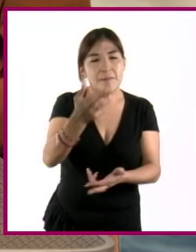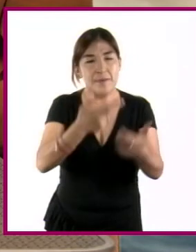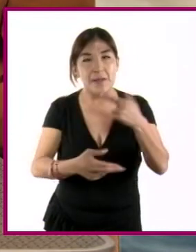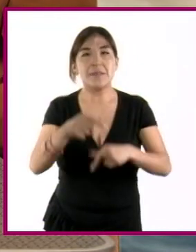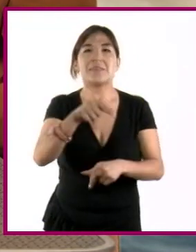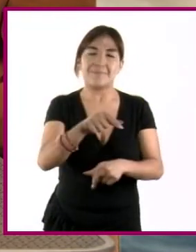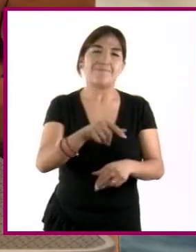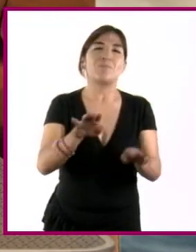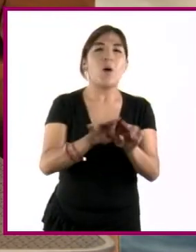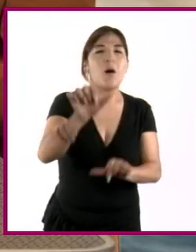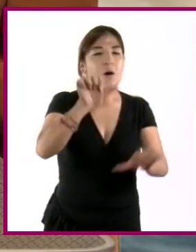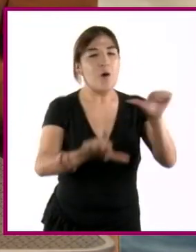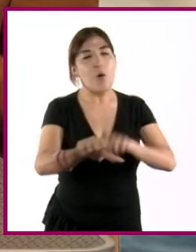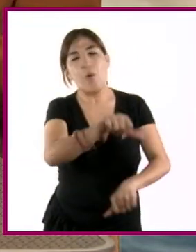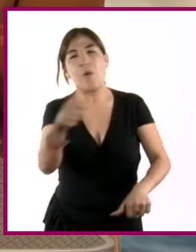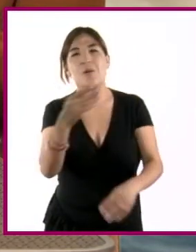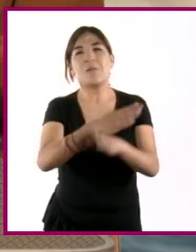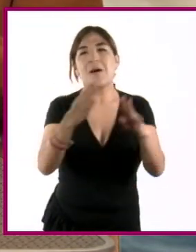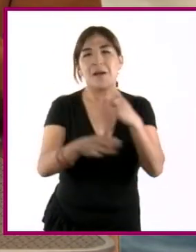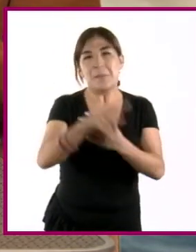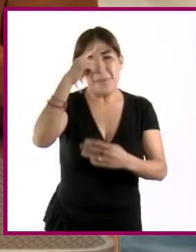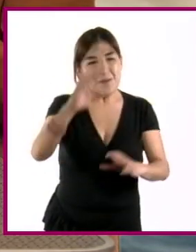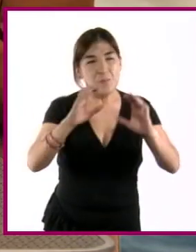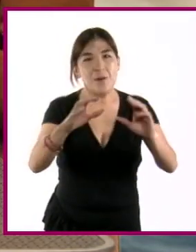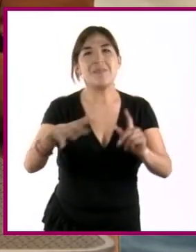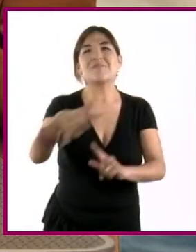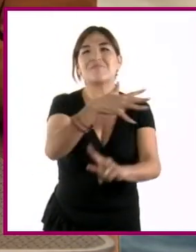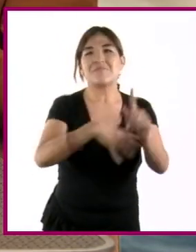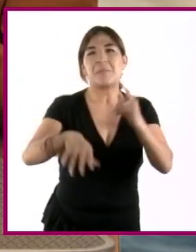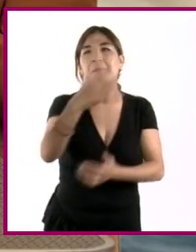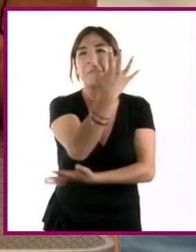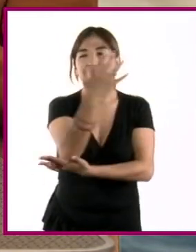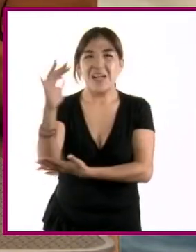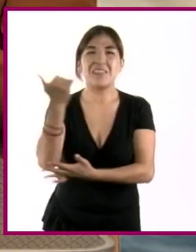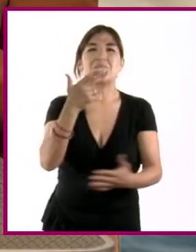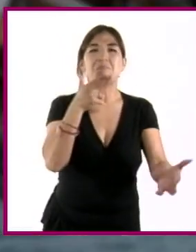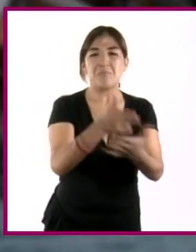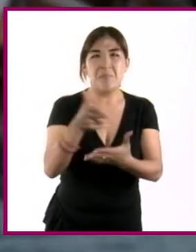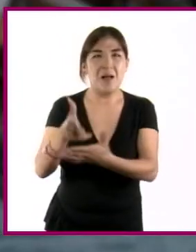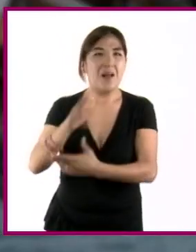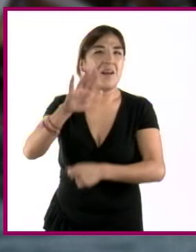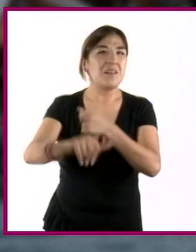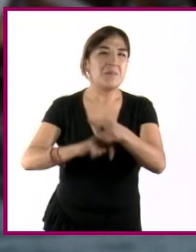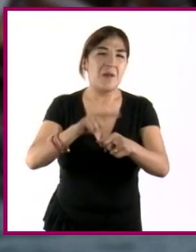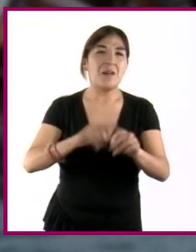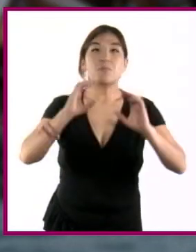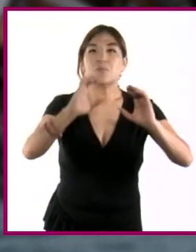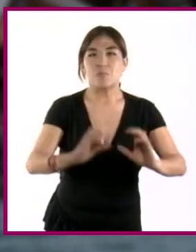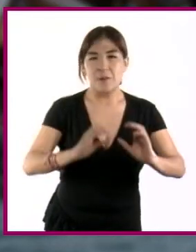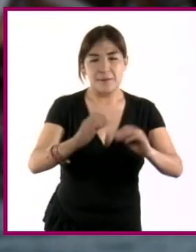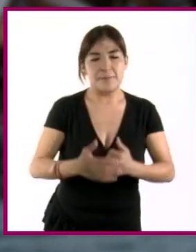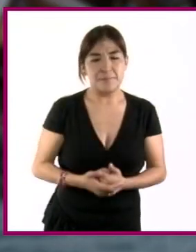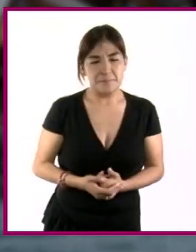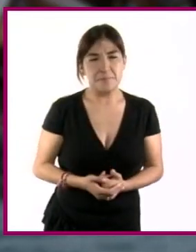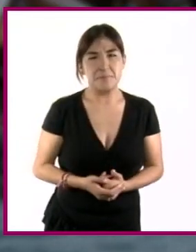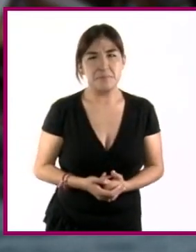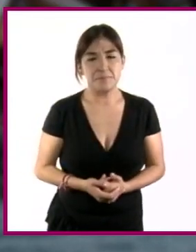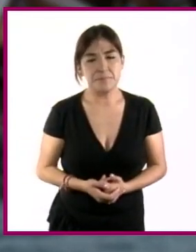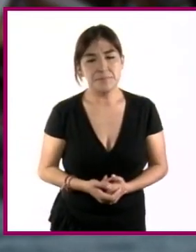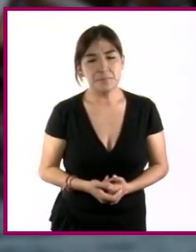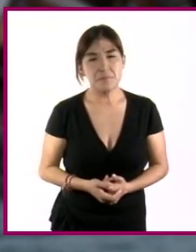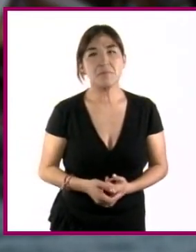materiales, evitando la deforestación, la contaminación y la matanza de animales. Han ofrecido soluciones sostenibles